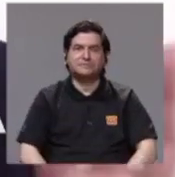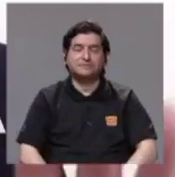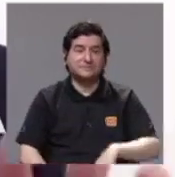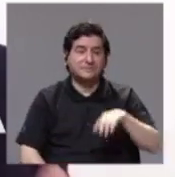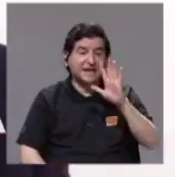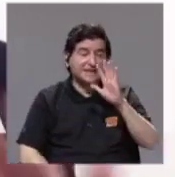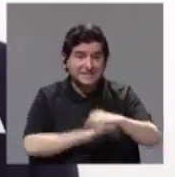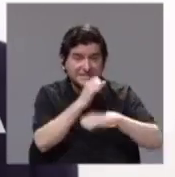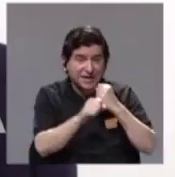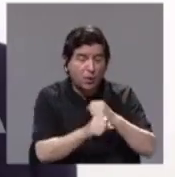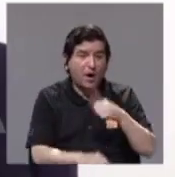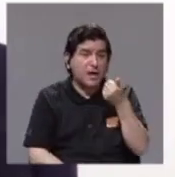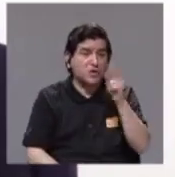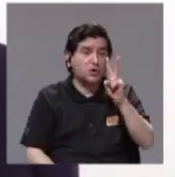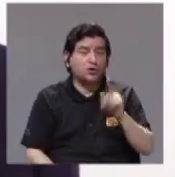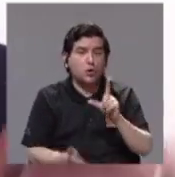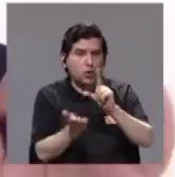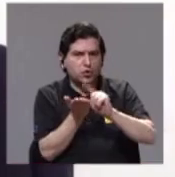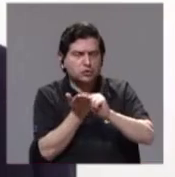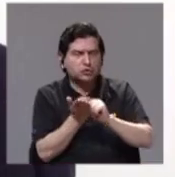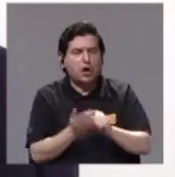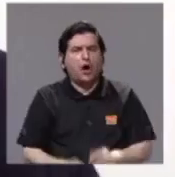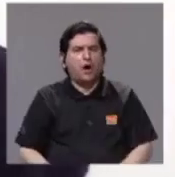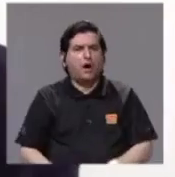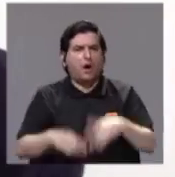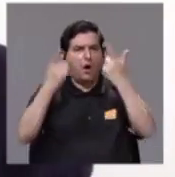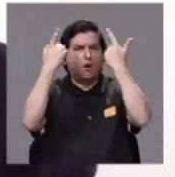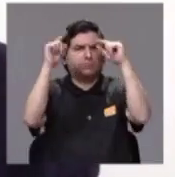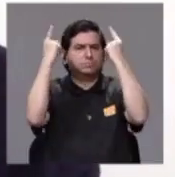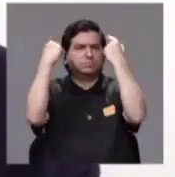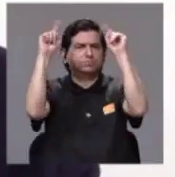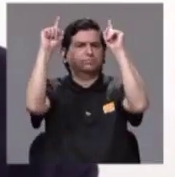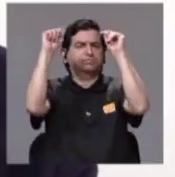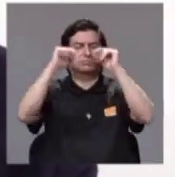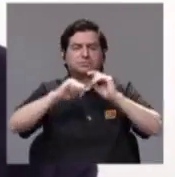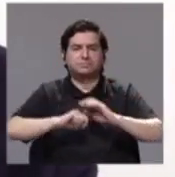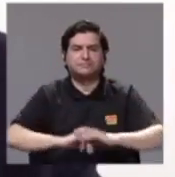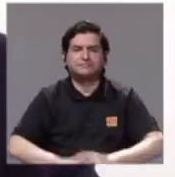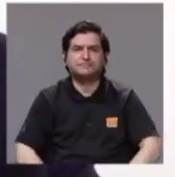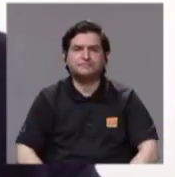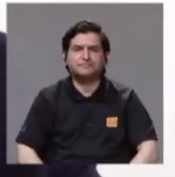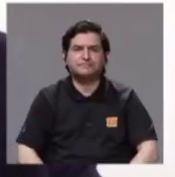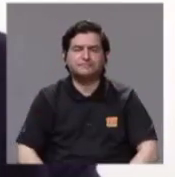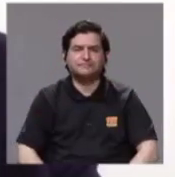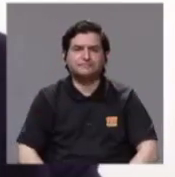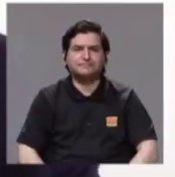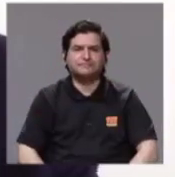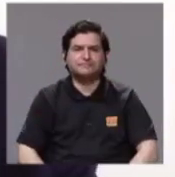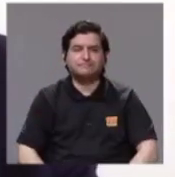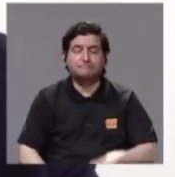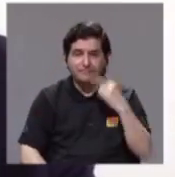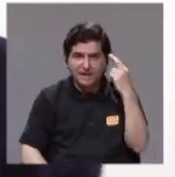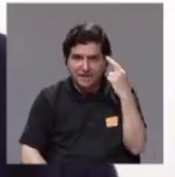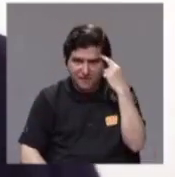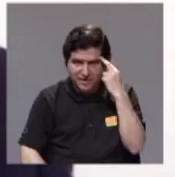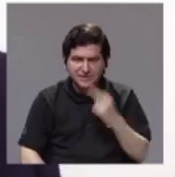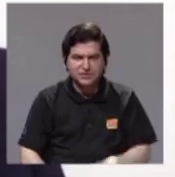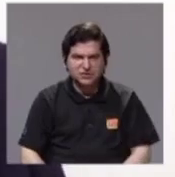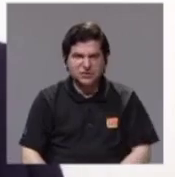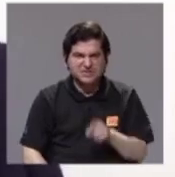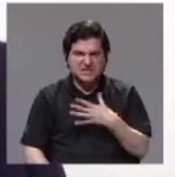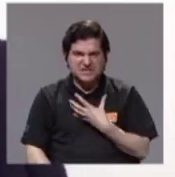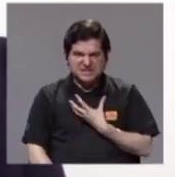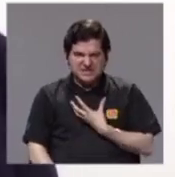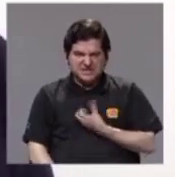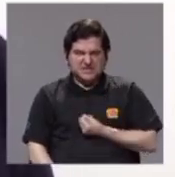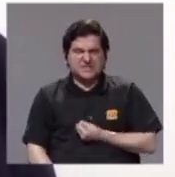En 5 años tener 12 ediciones es un éxito. Y de eso, y por eso nació la